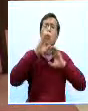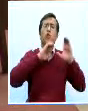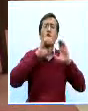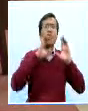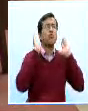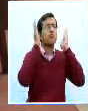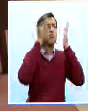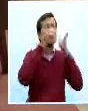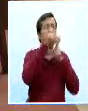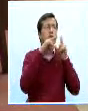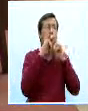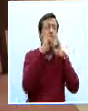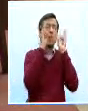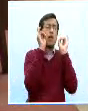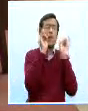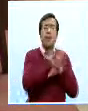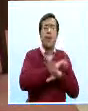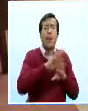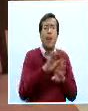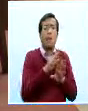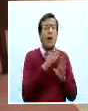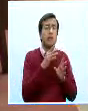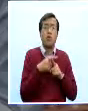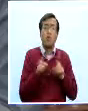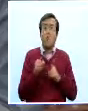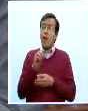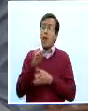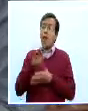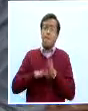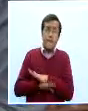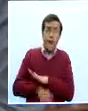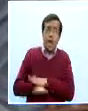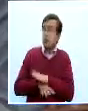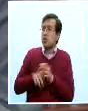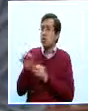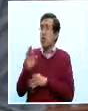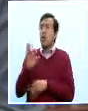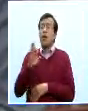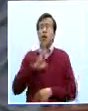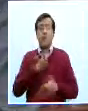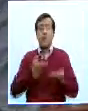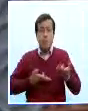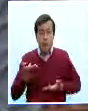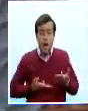llega de manera simple y sencilla a los más pequeños saldremos exactamente